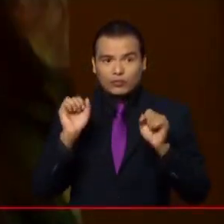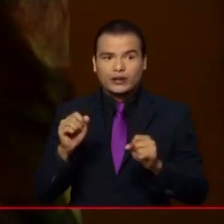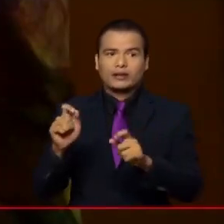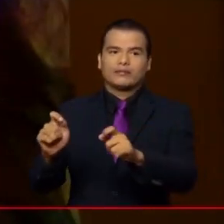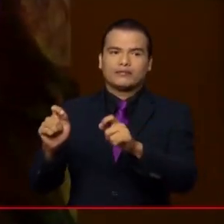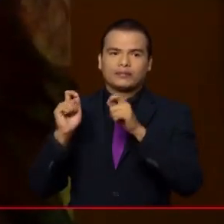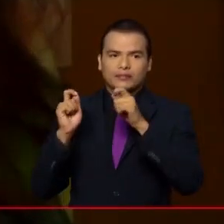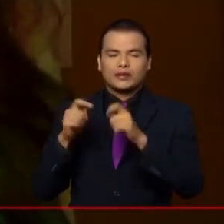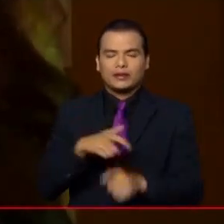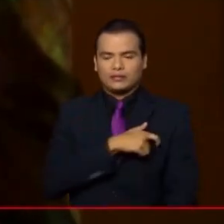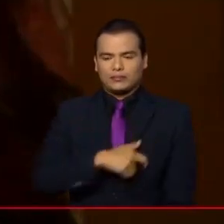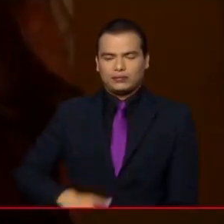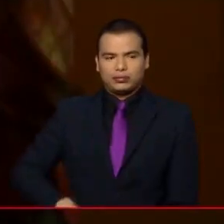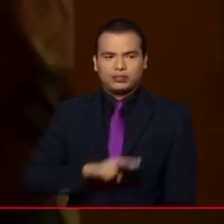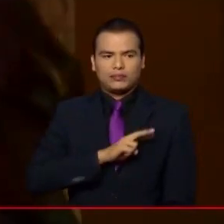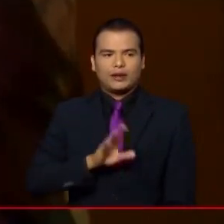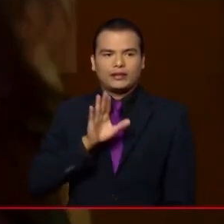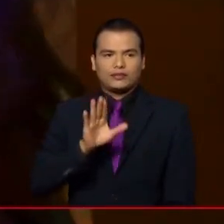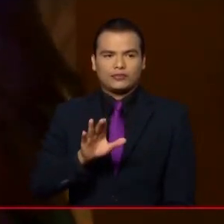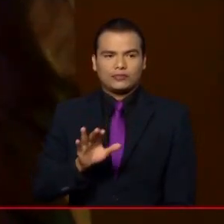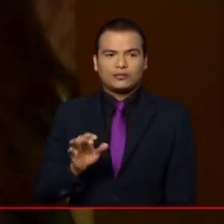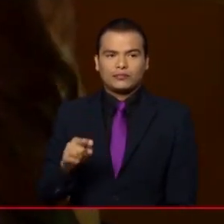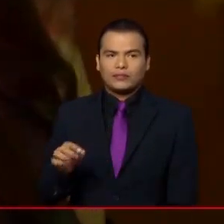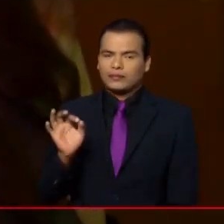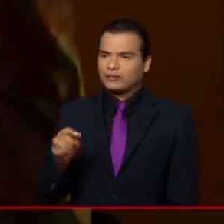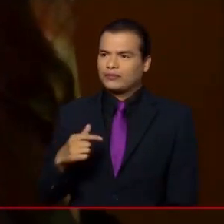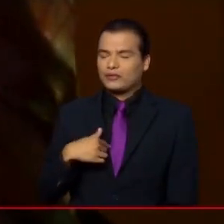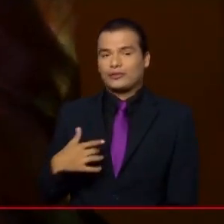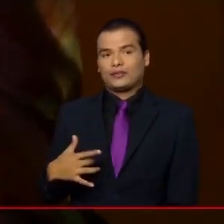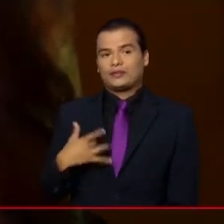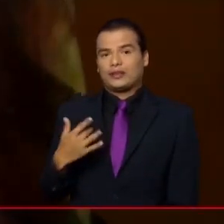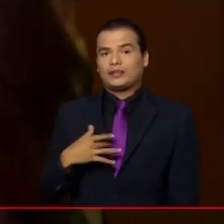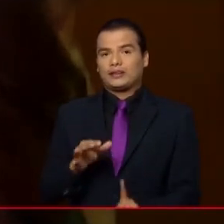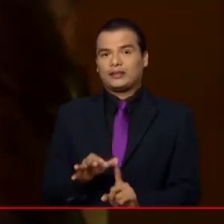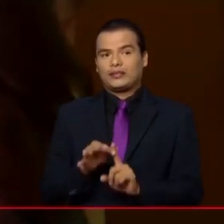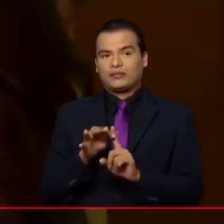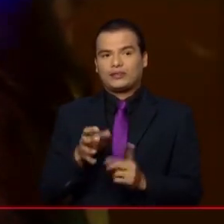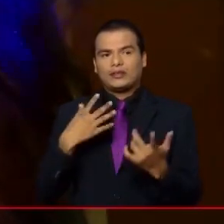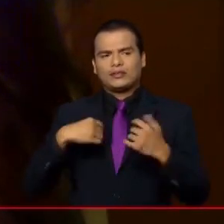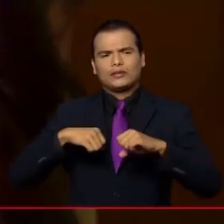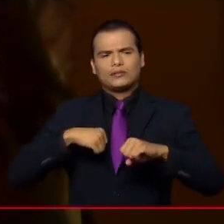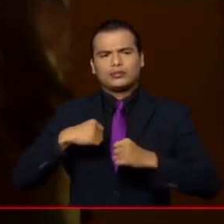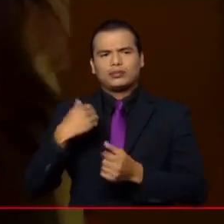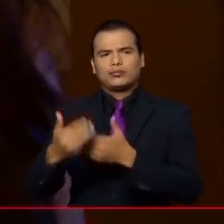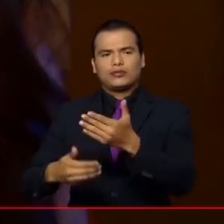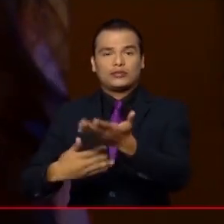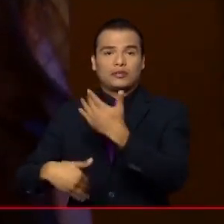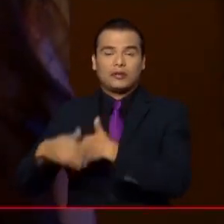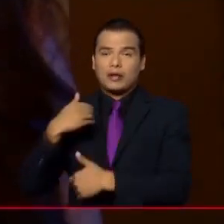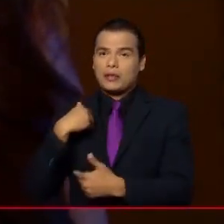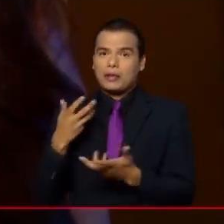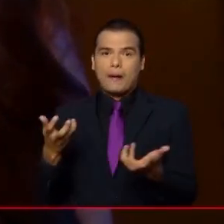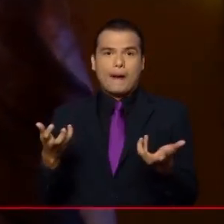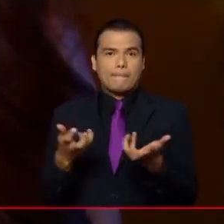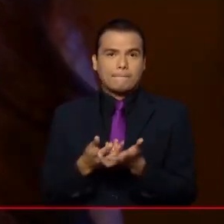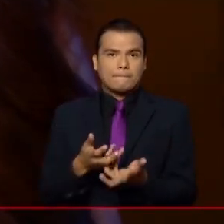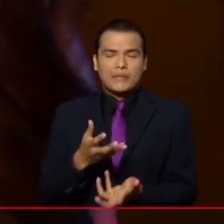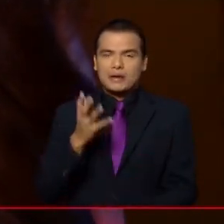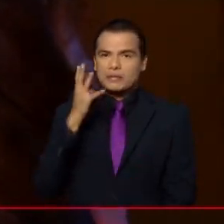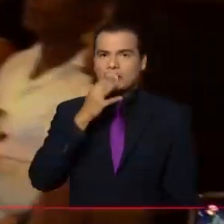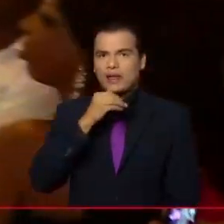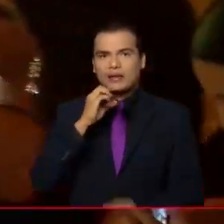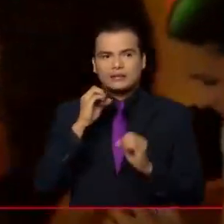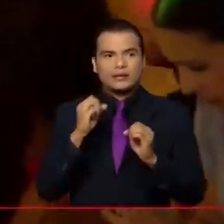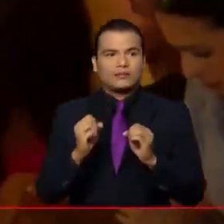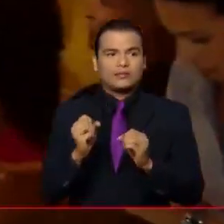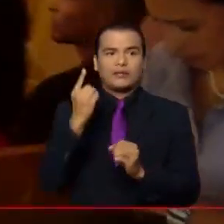Ha sido un camino que he recorrido con mucho amor, mucho cariño, en especial porque al iniciar todo este proceso no tenía mucha experiencia y todo lo